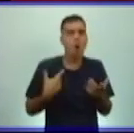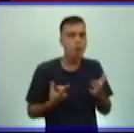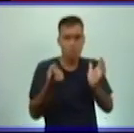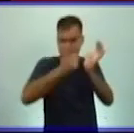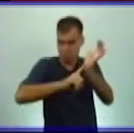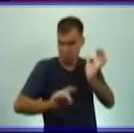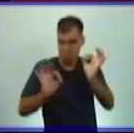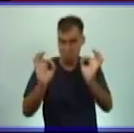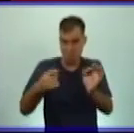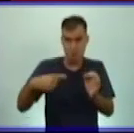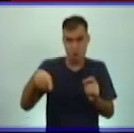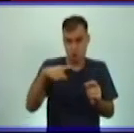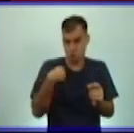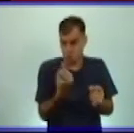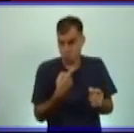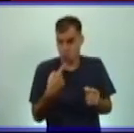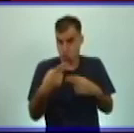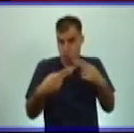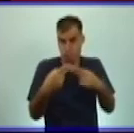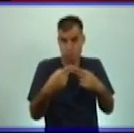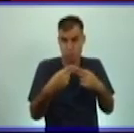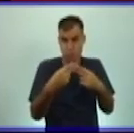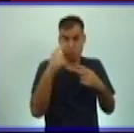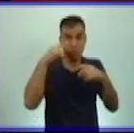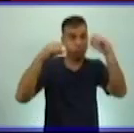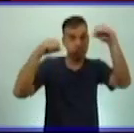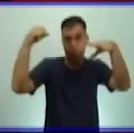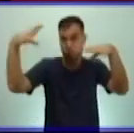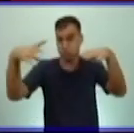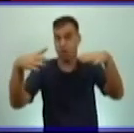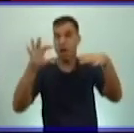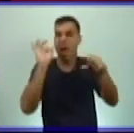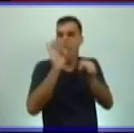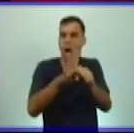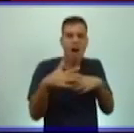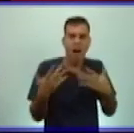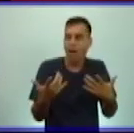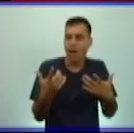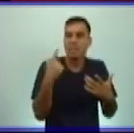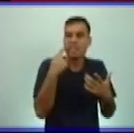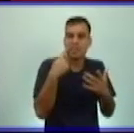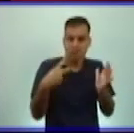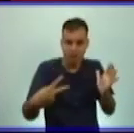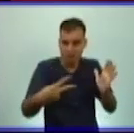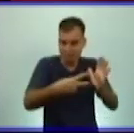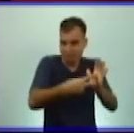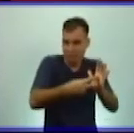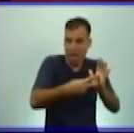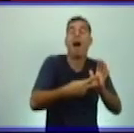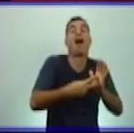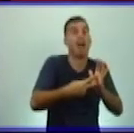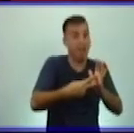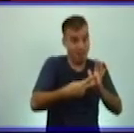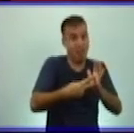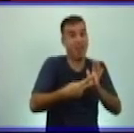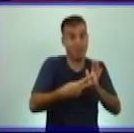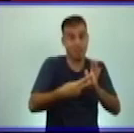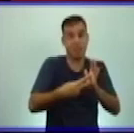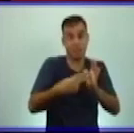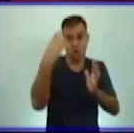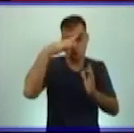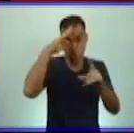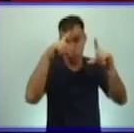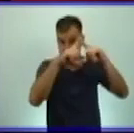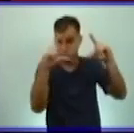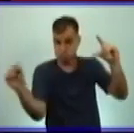nosotros estamos usando no se produce a partir de un generador. En los territorios de nuestro país